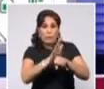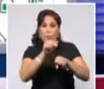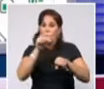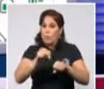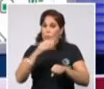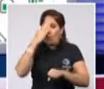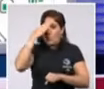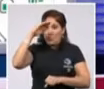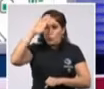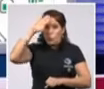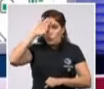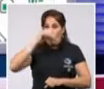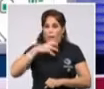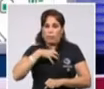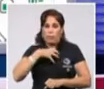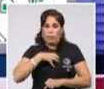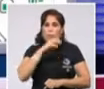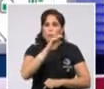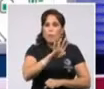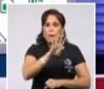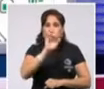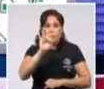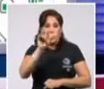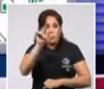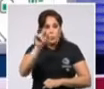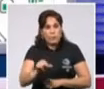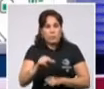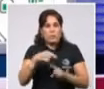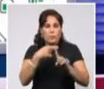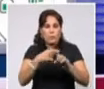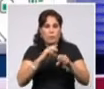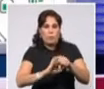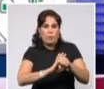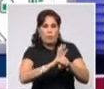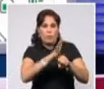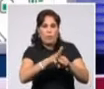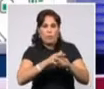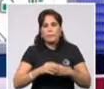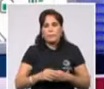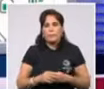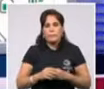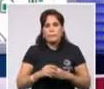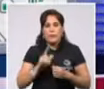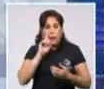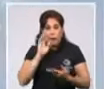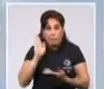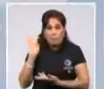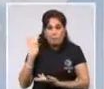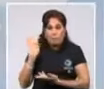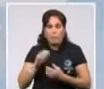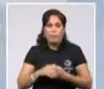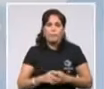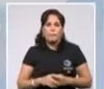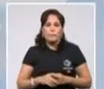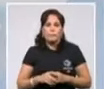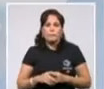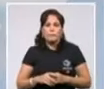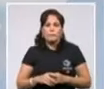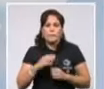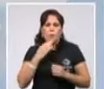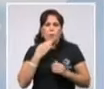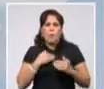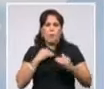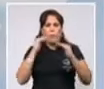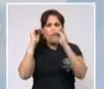amaneció con 48 casos positivos. Vamos a ver las gráficas. Vamos a iniciar cómo se